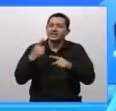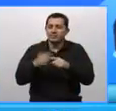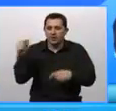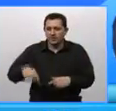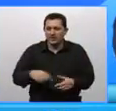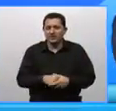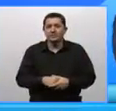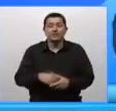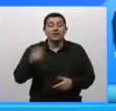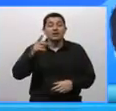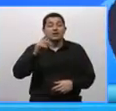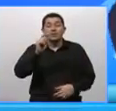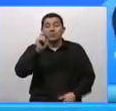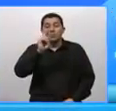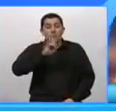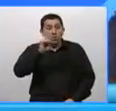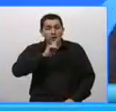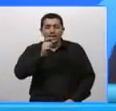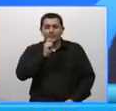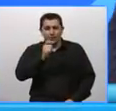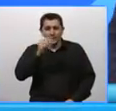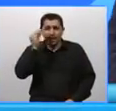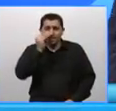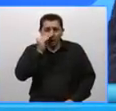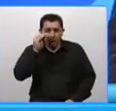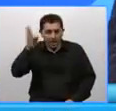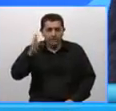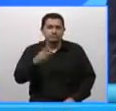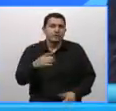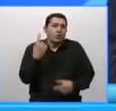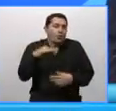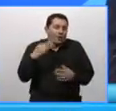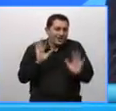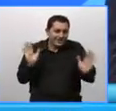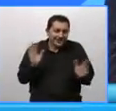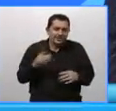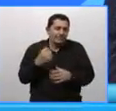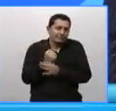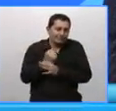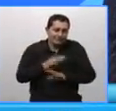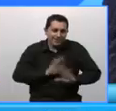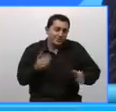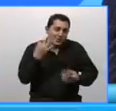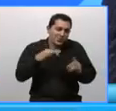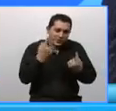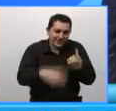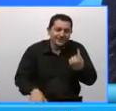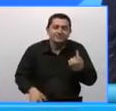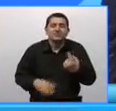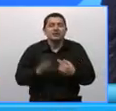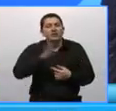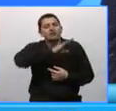Estuvo Mona, nuestra cronista estrella, es la única que tenemos, pero también es la cronista estrella.